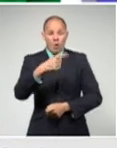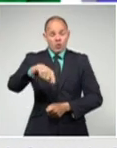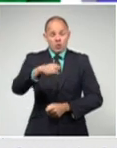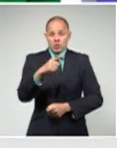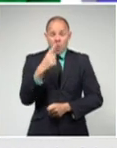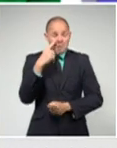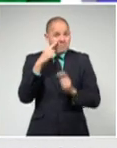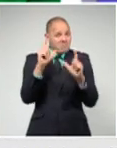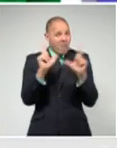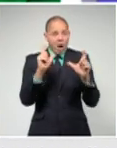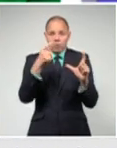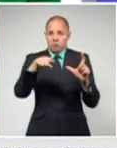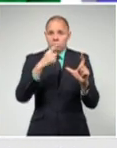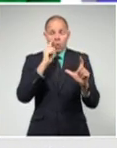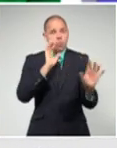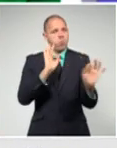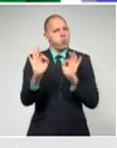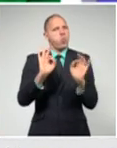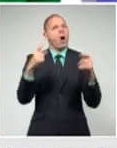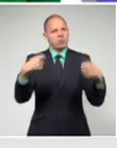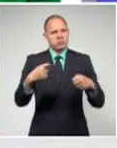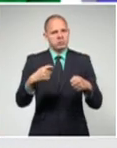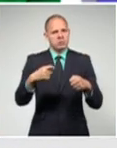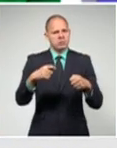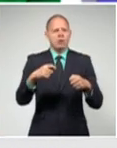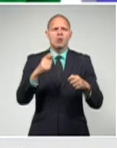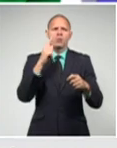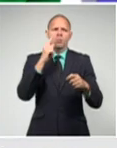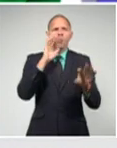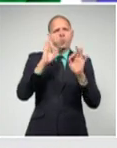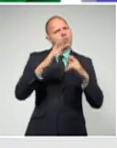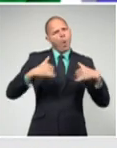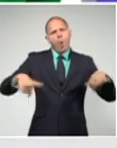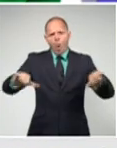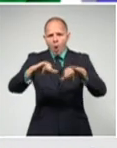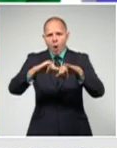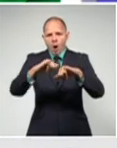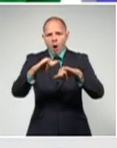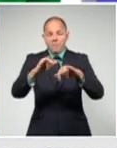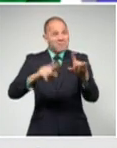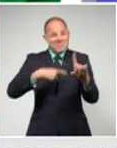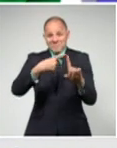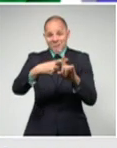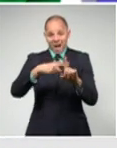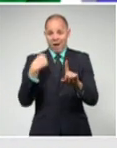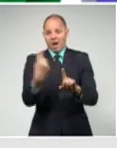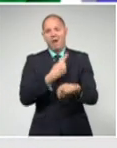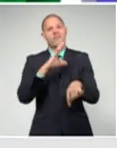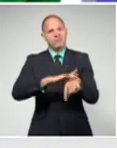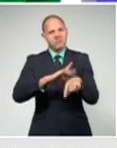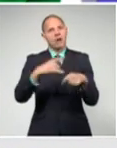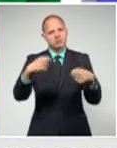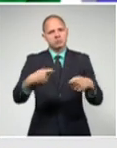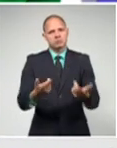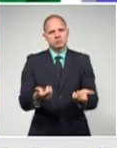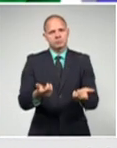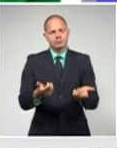todavía más. Este paciente que lamentablemente fallece, inició los